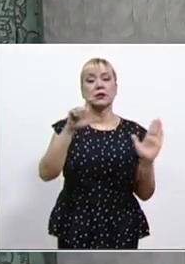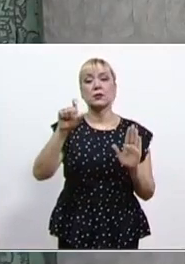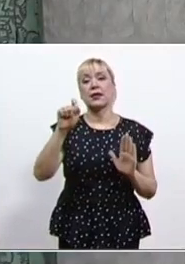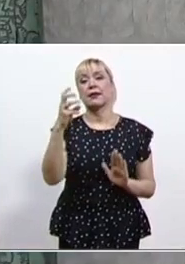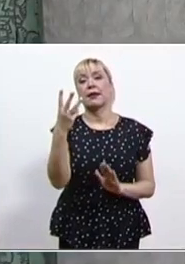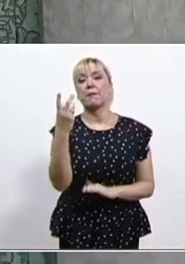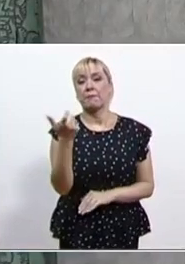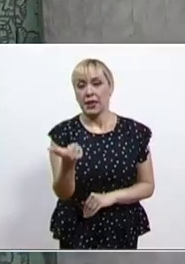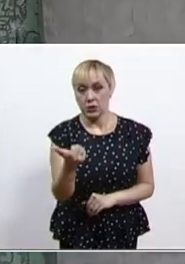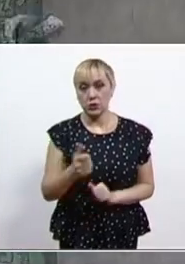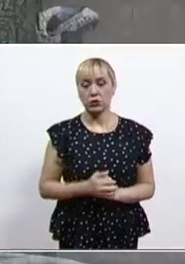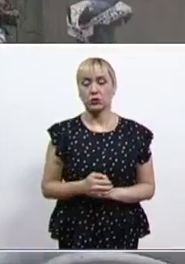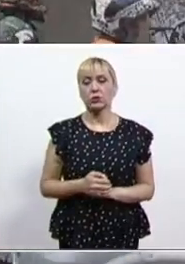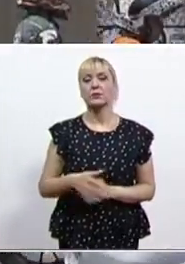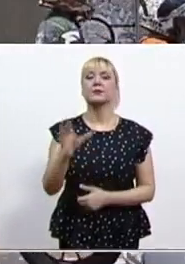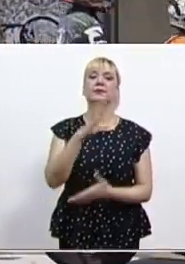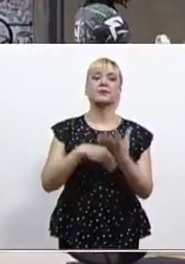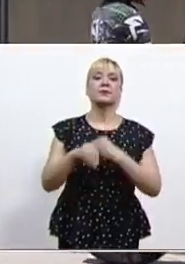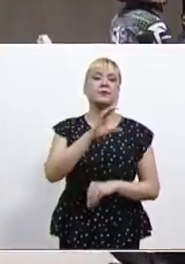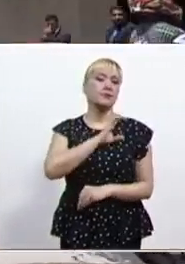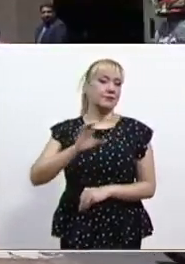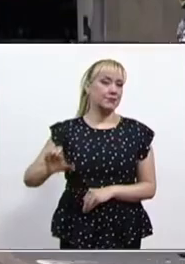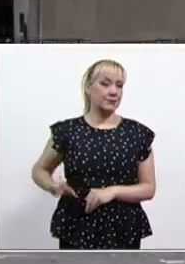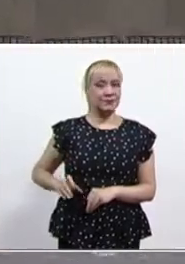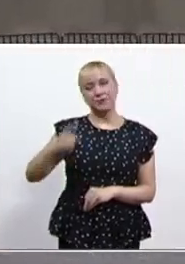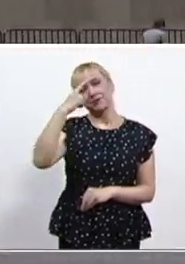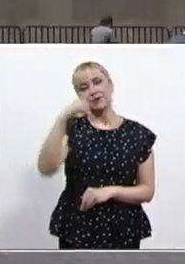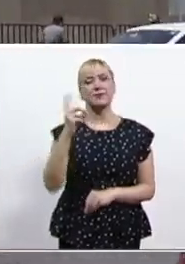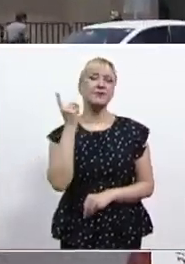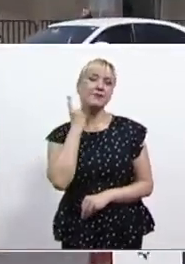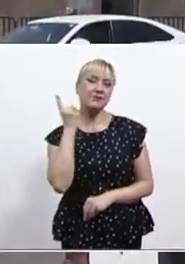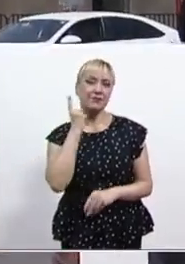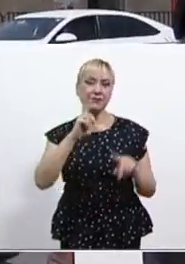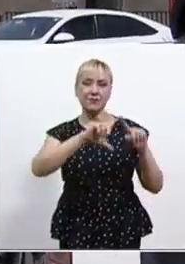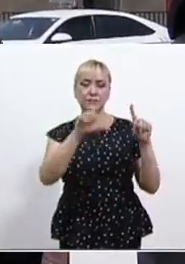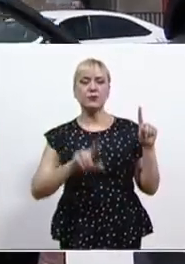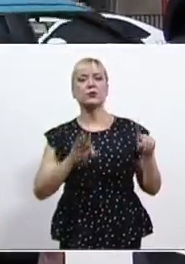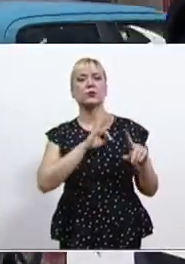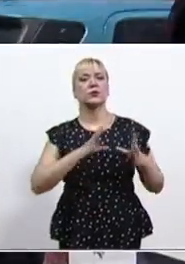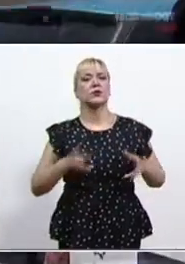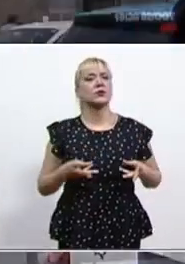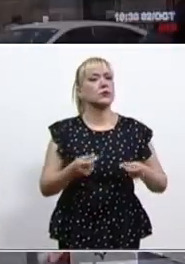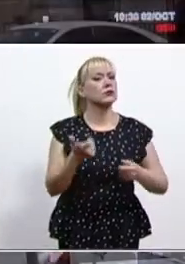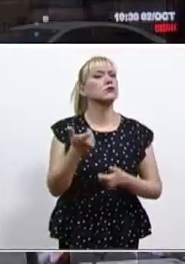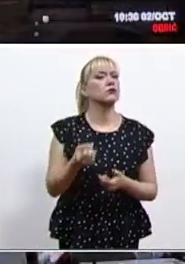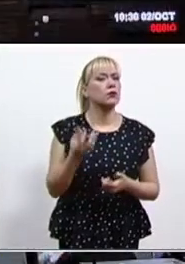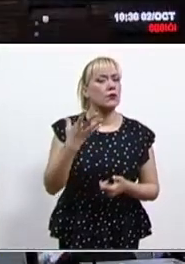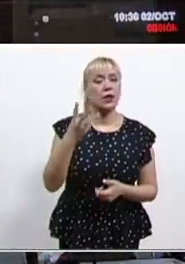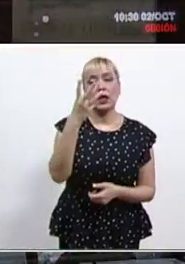660.978.723 pesos. En el caso de los candidatos a una diputación federal, podrán gastar en las precampañas